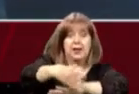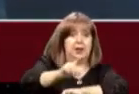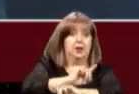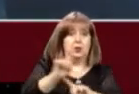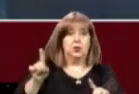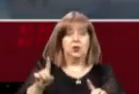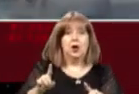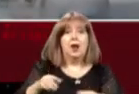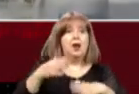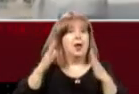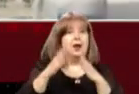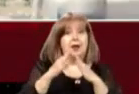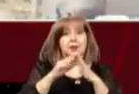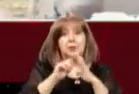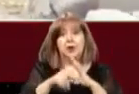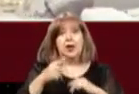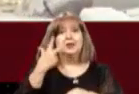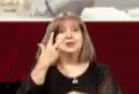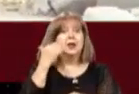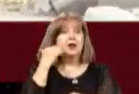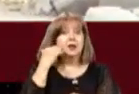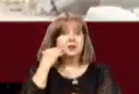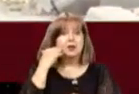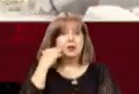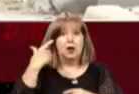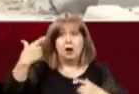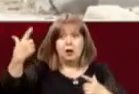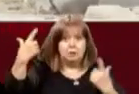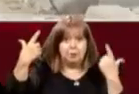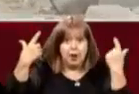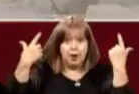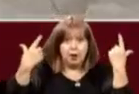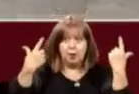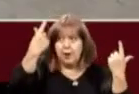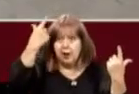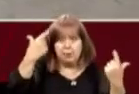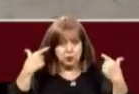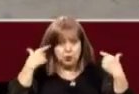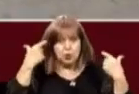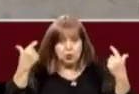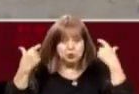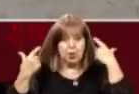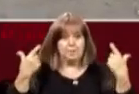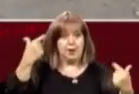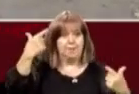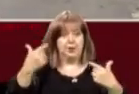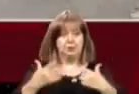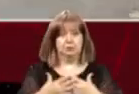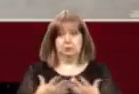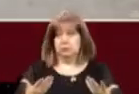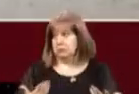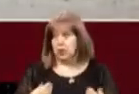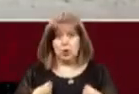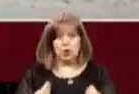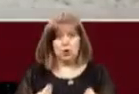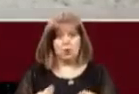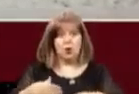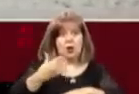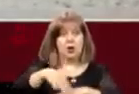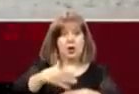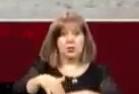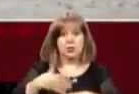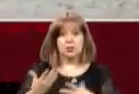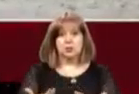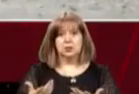Ni siquiera en la puerta de mi casa, porque a las 3 de la tarde también se agarran a tiro, es impresionante acá. Entonces nosotros estamos inseguros, ellos están atados